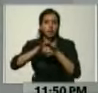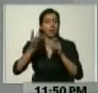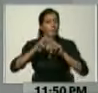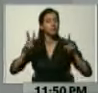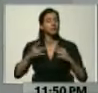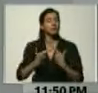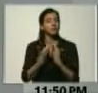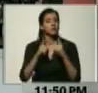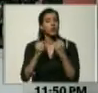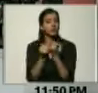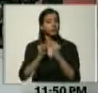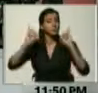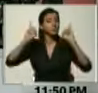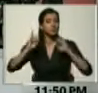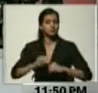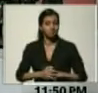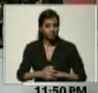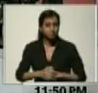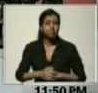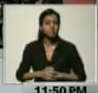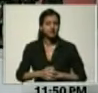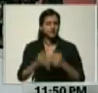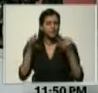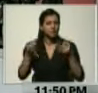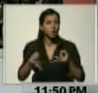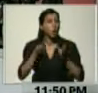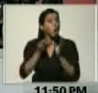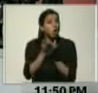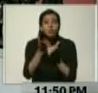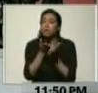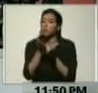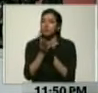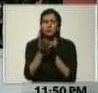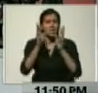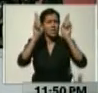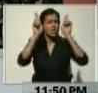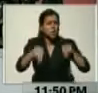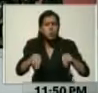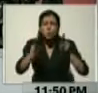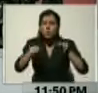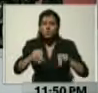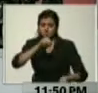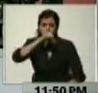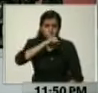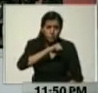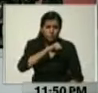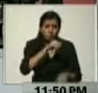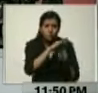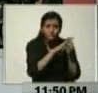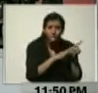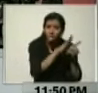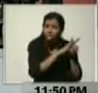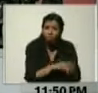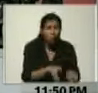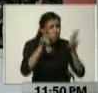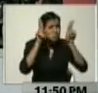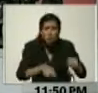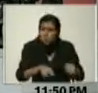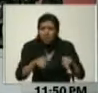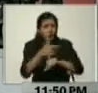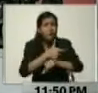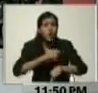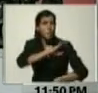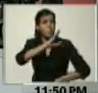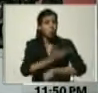soberanía y en independencia. Y jamás arrodillados ante ningún imperio del